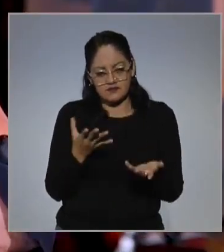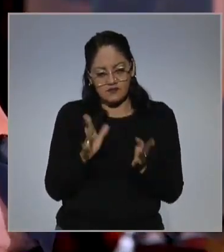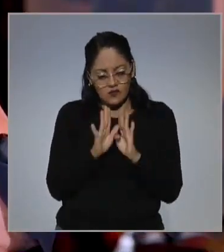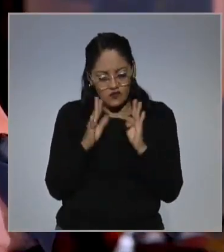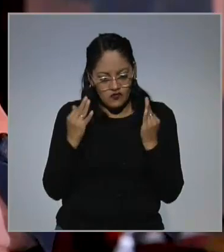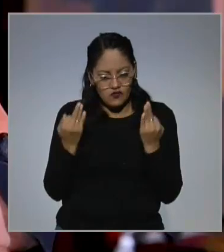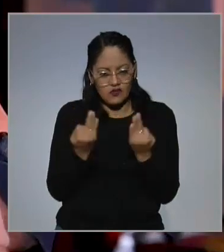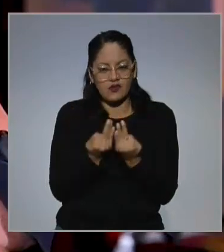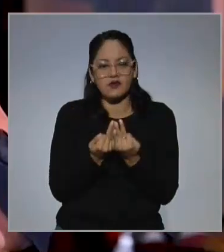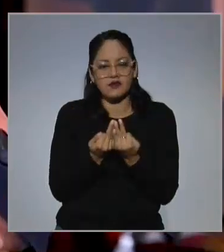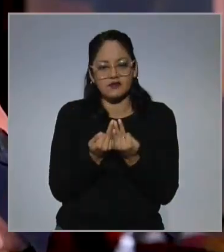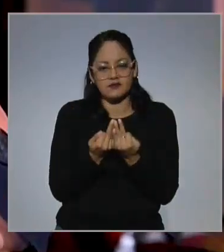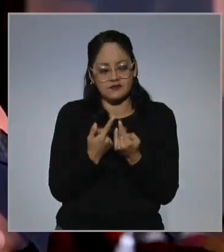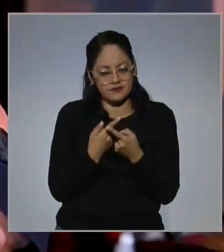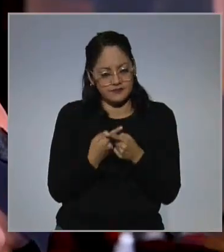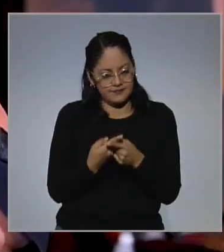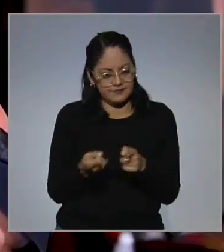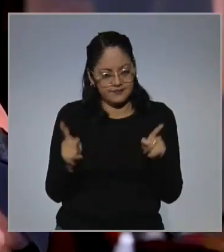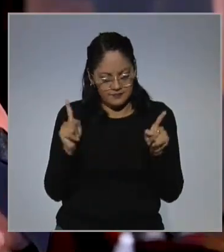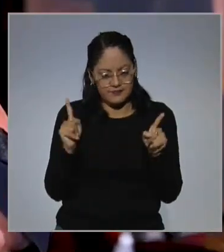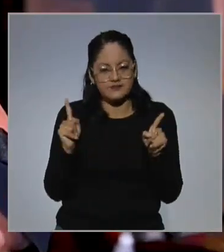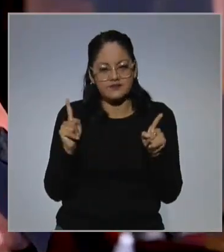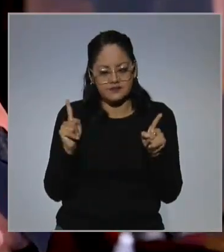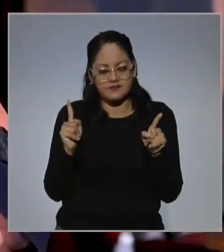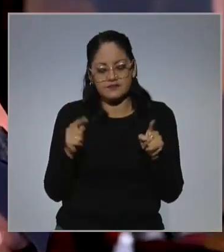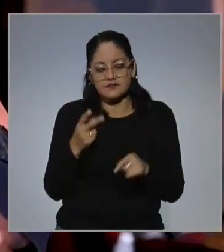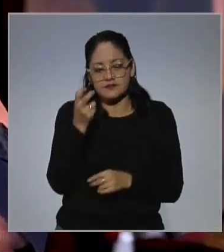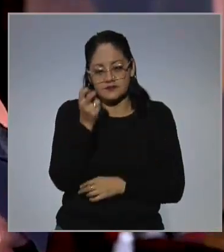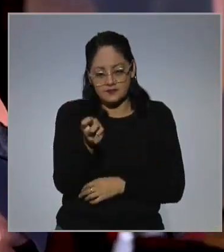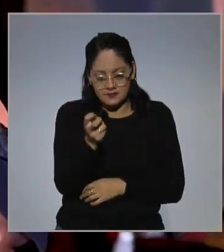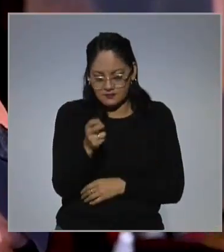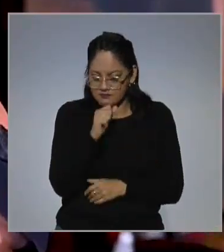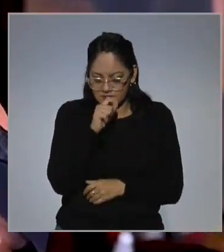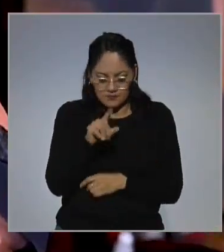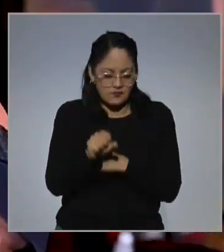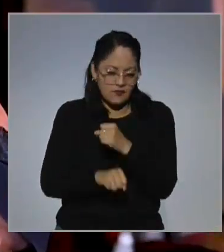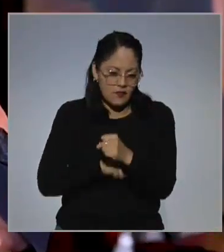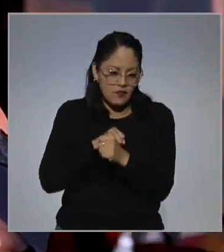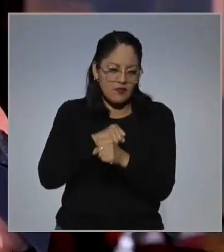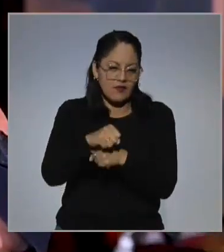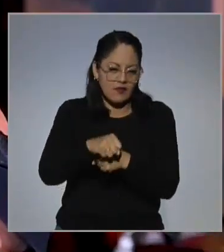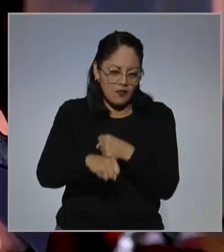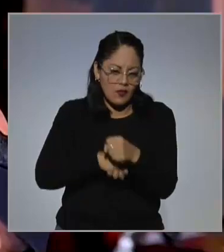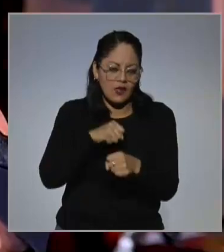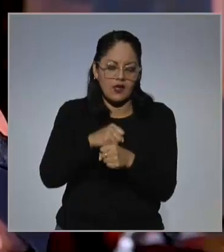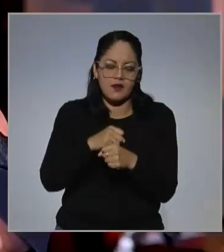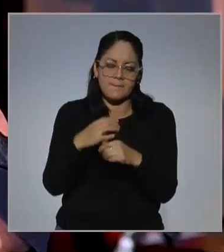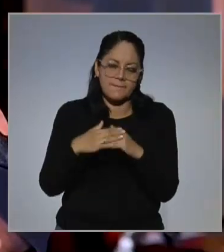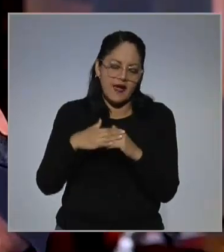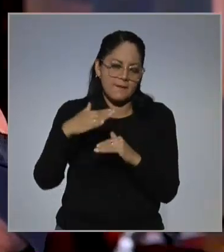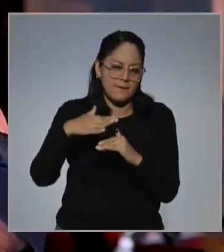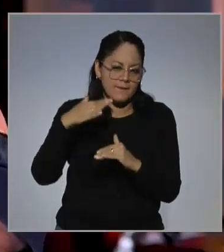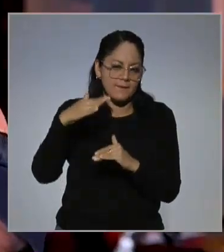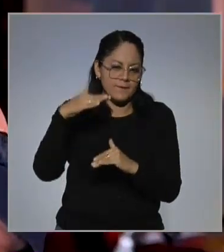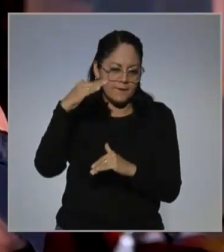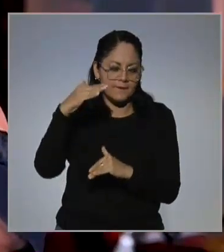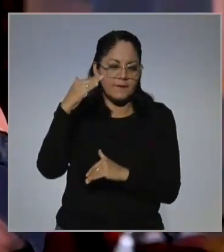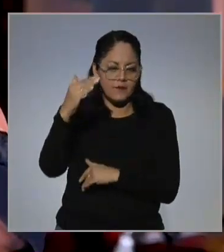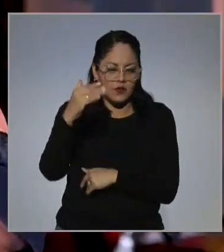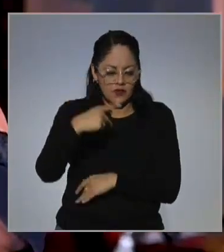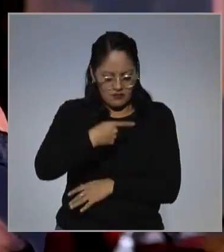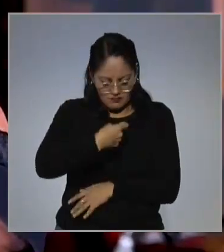de celebrarla diferente y así con los años ha ido creciendo y ha ido obteniendo